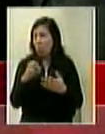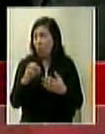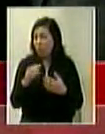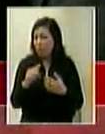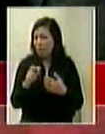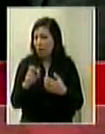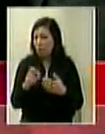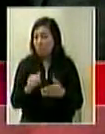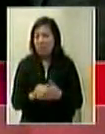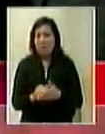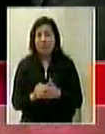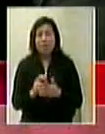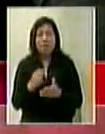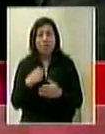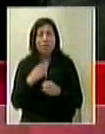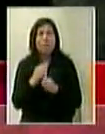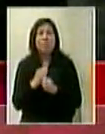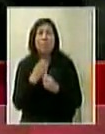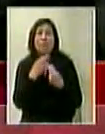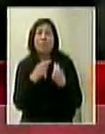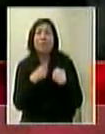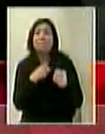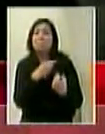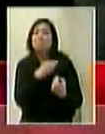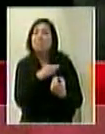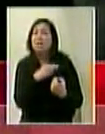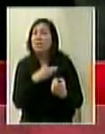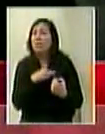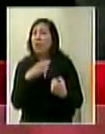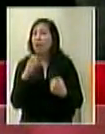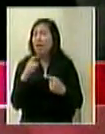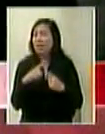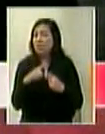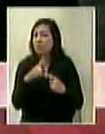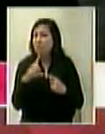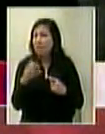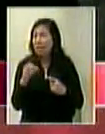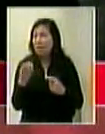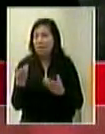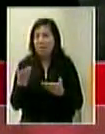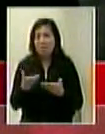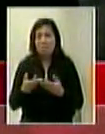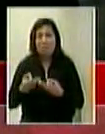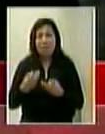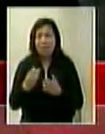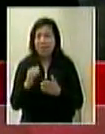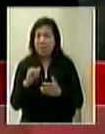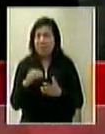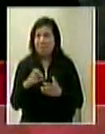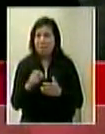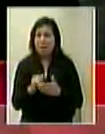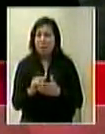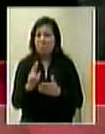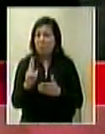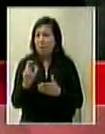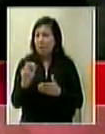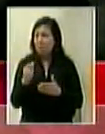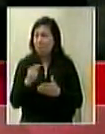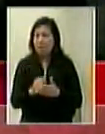Guadalupe. Así, yo sostengo que es responsabilidad del ministro Castilla, que le ha dado el presupuesto al INPE de 20